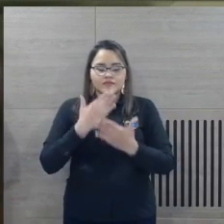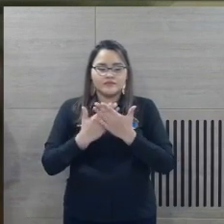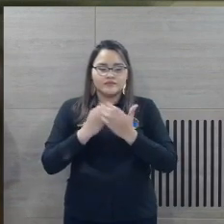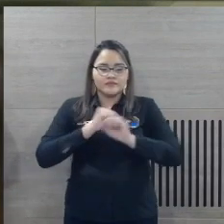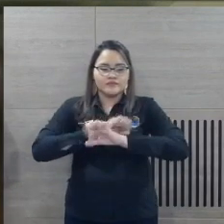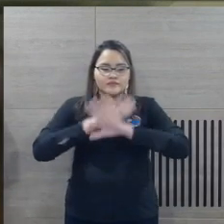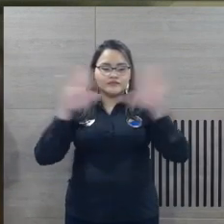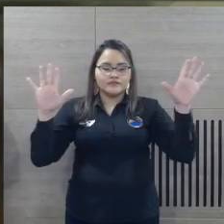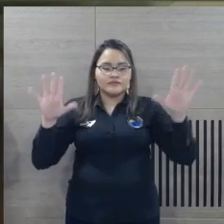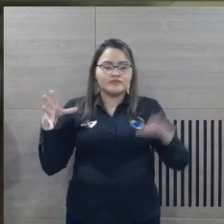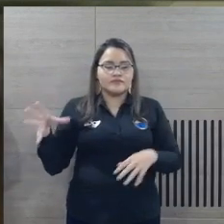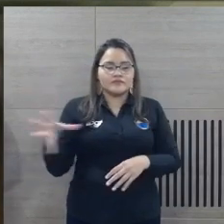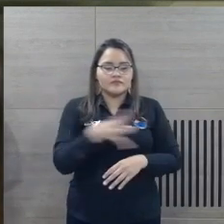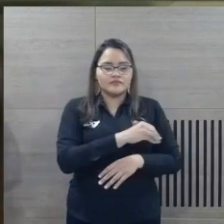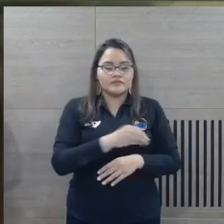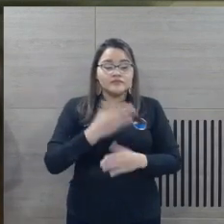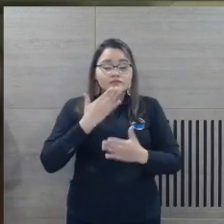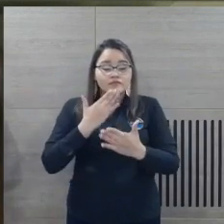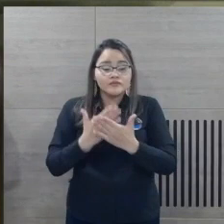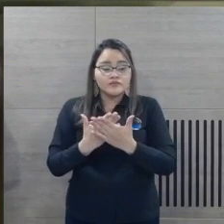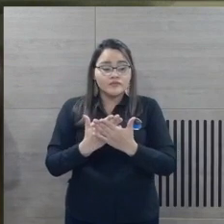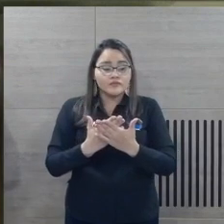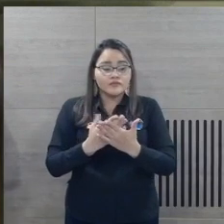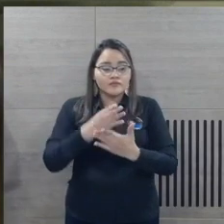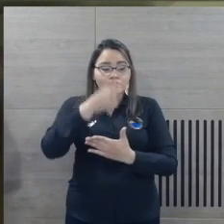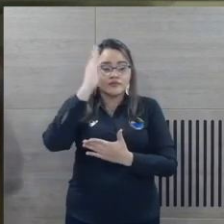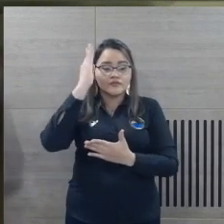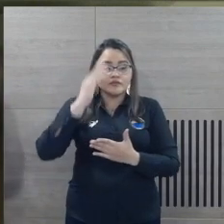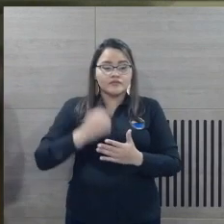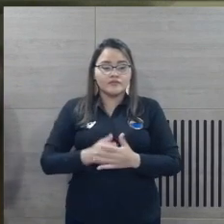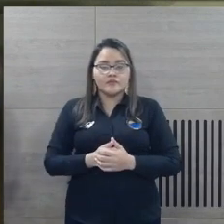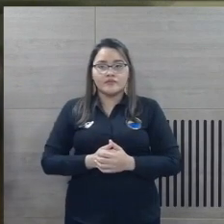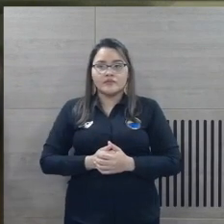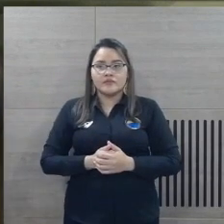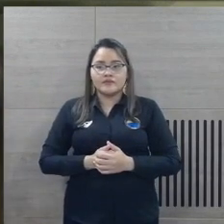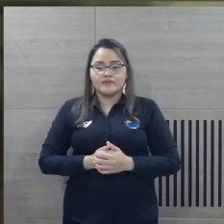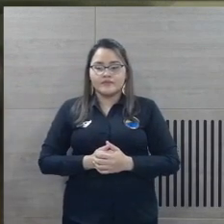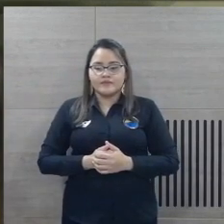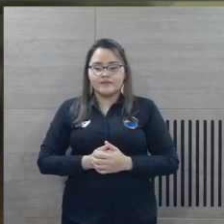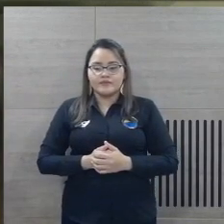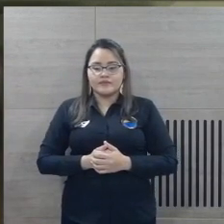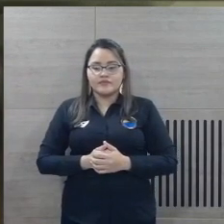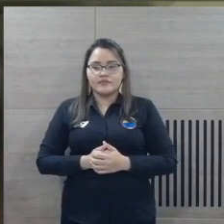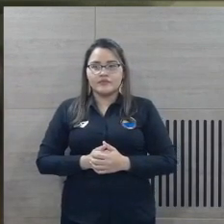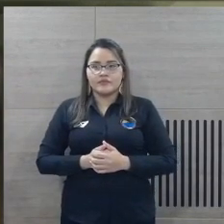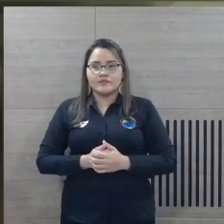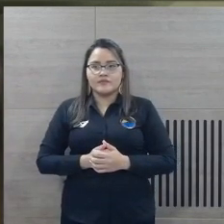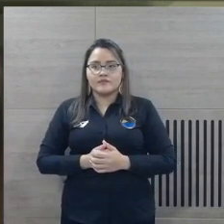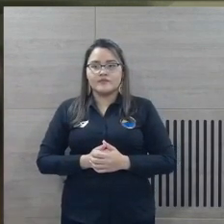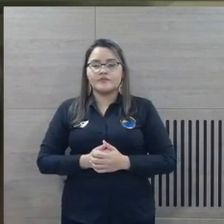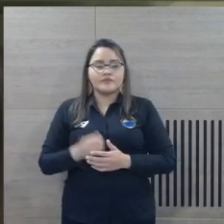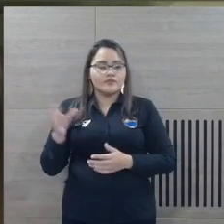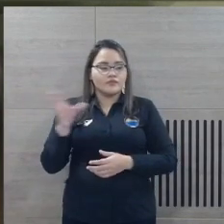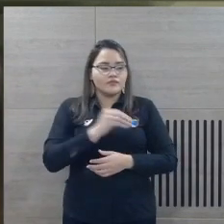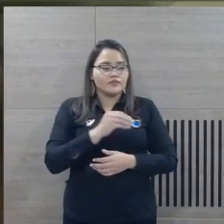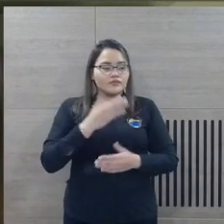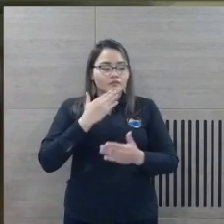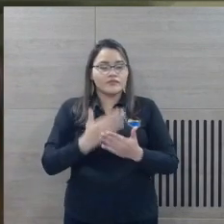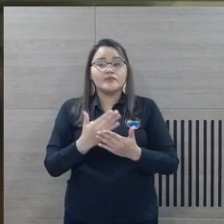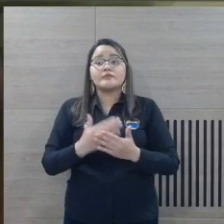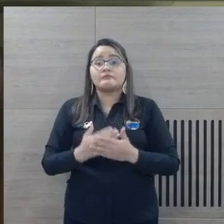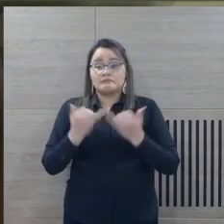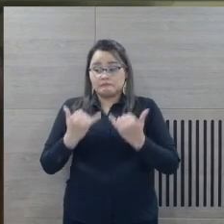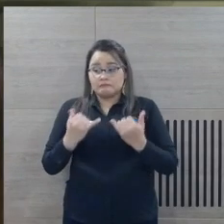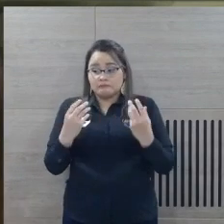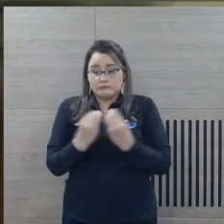que todos se encuentren muy bien de salud. A todos los compañeros que en el día de hoy se gradúan, igual que yo, extenderles mis